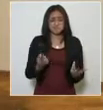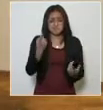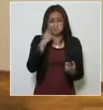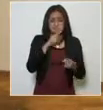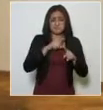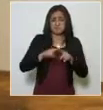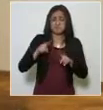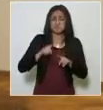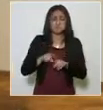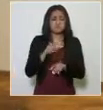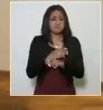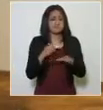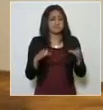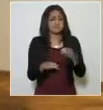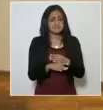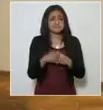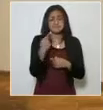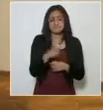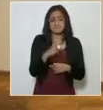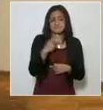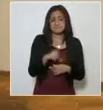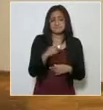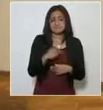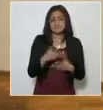diferentes fines propios de su vida interna.